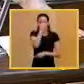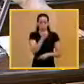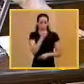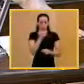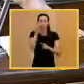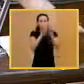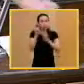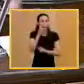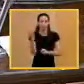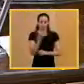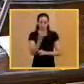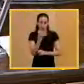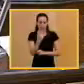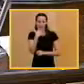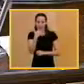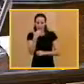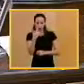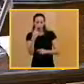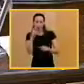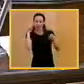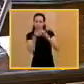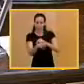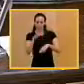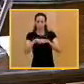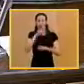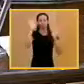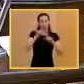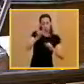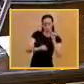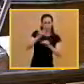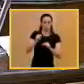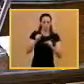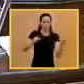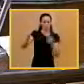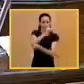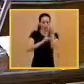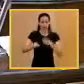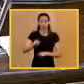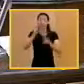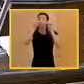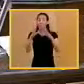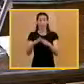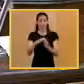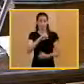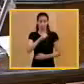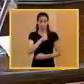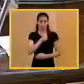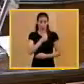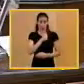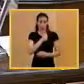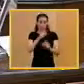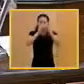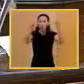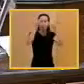agitación, descalificación e intoxicación en el debate político. La Iglesia Católica, como institución, está funcionando